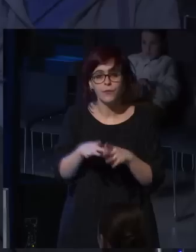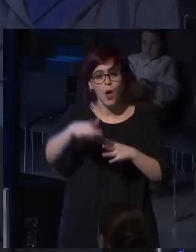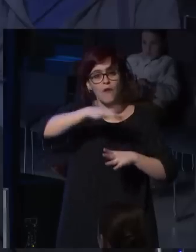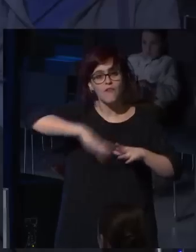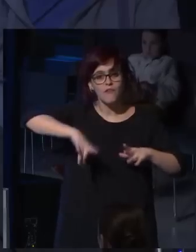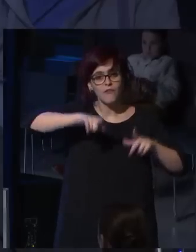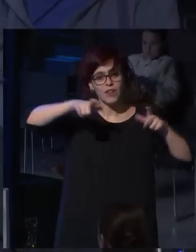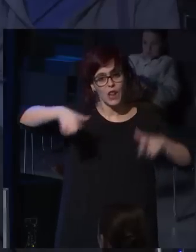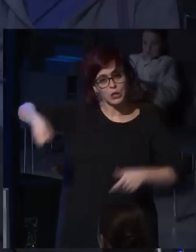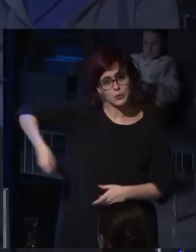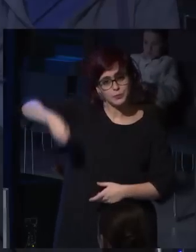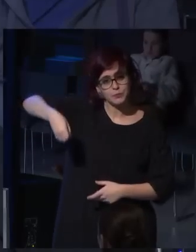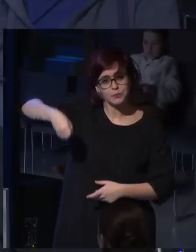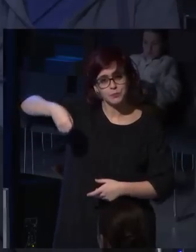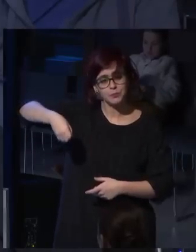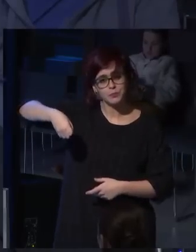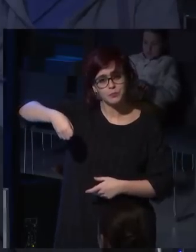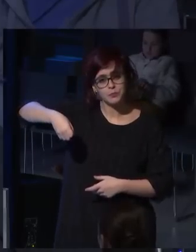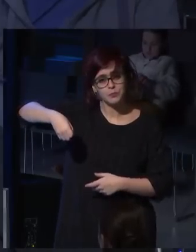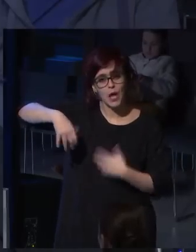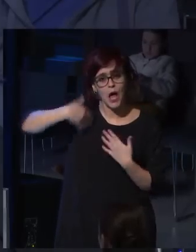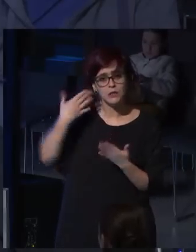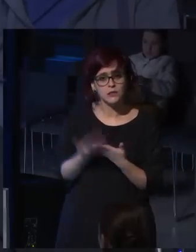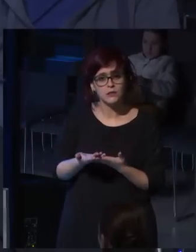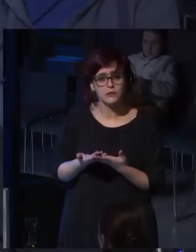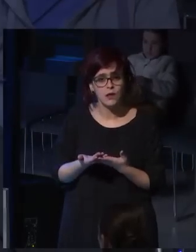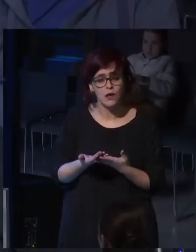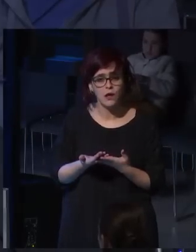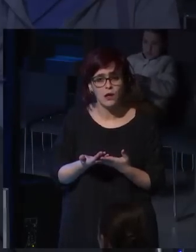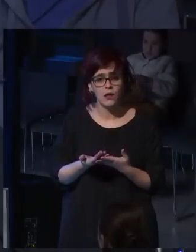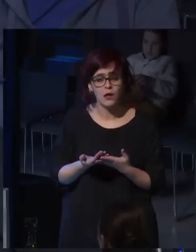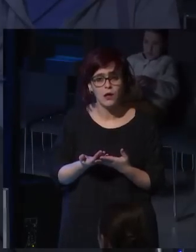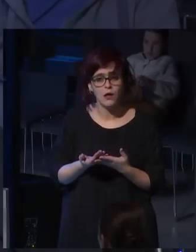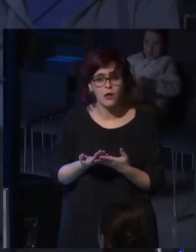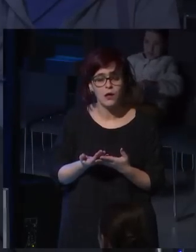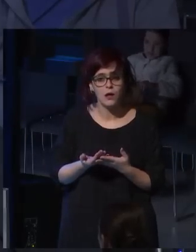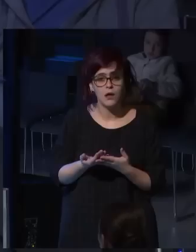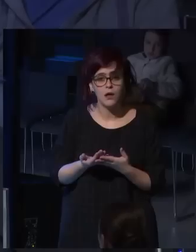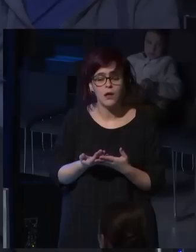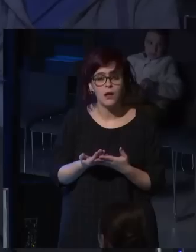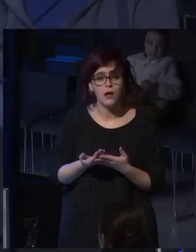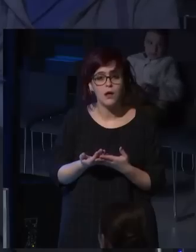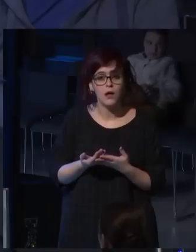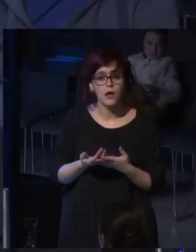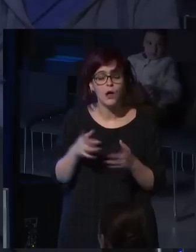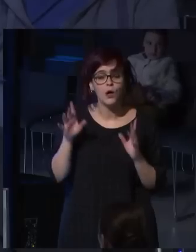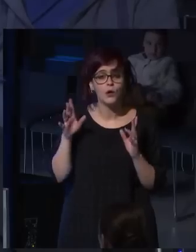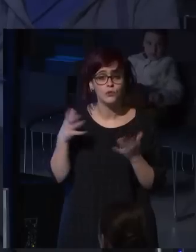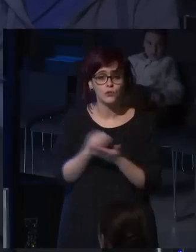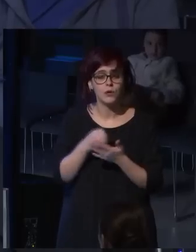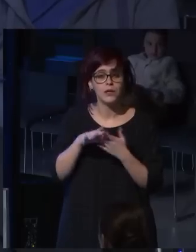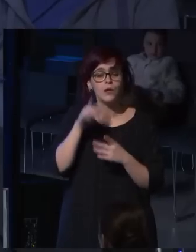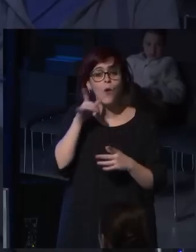vinilos portátiles hasta... En este caso, pues yo creo que muchos aquí vimos la llegada